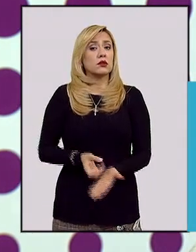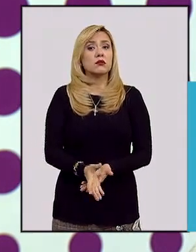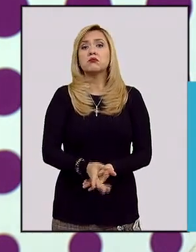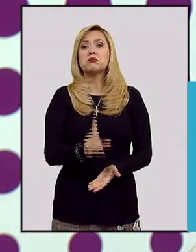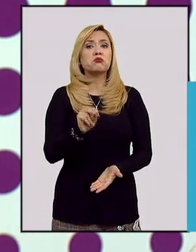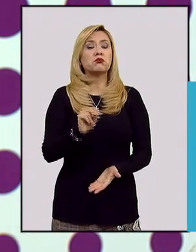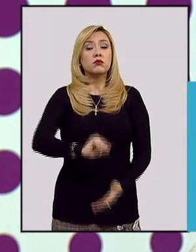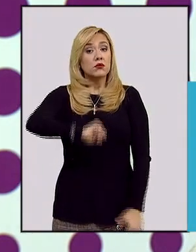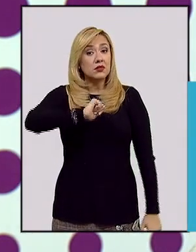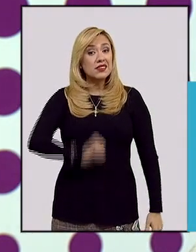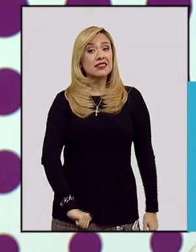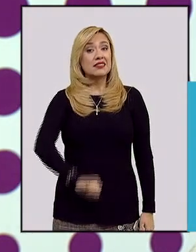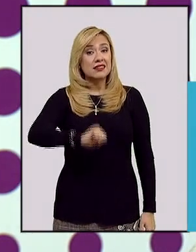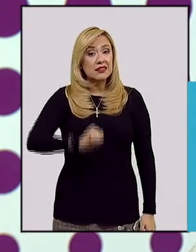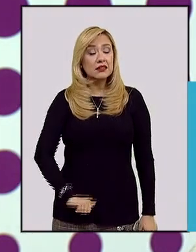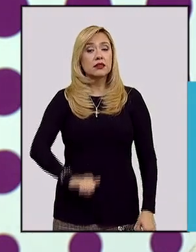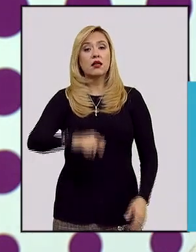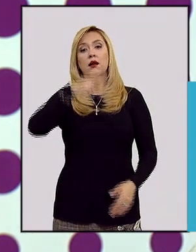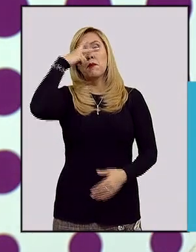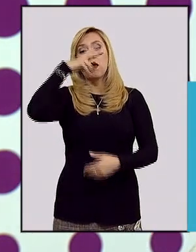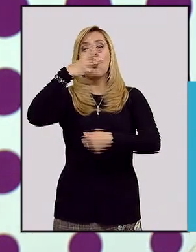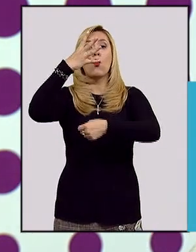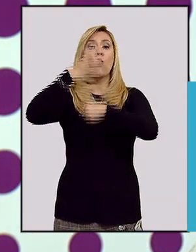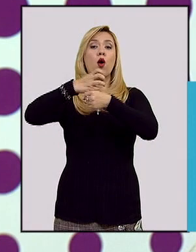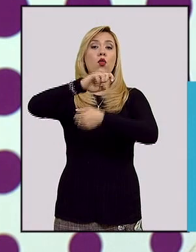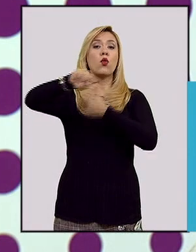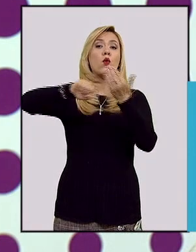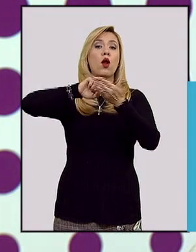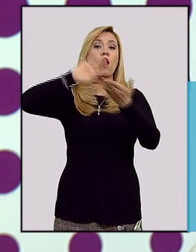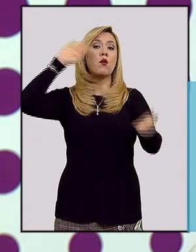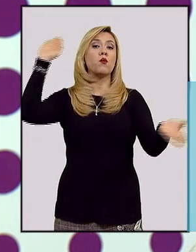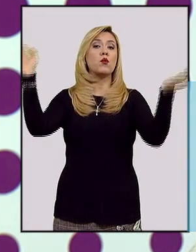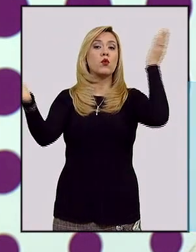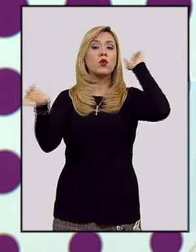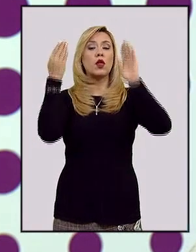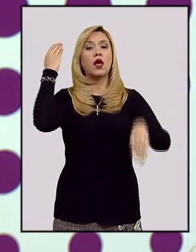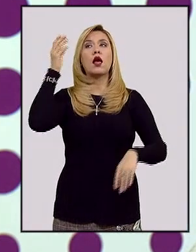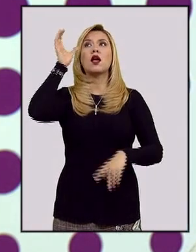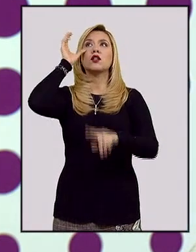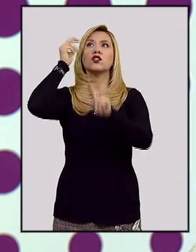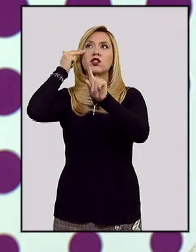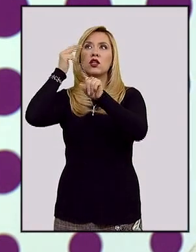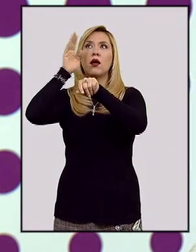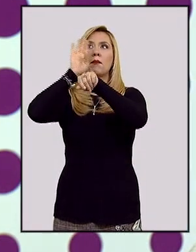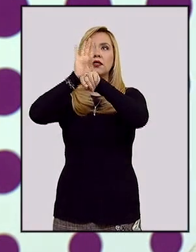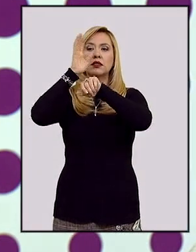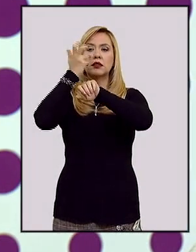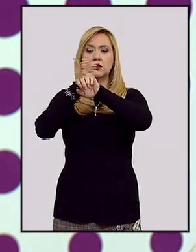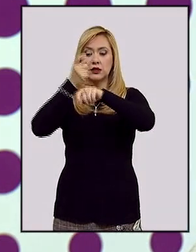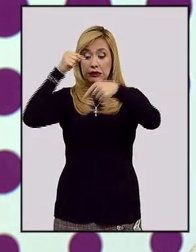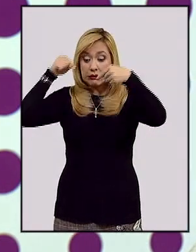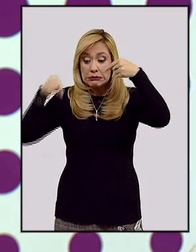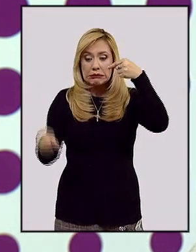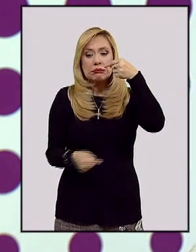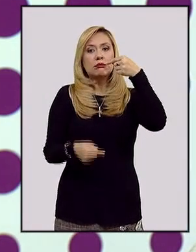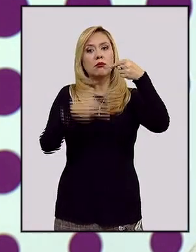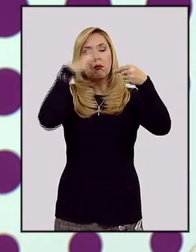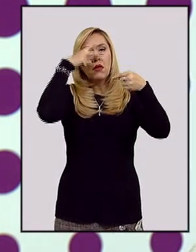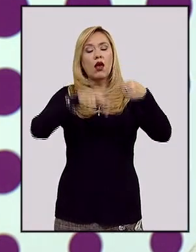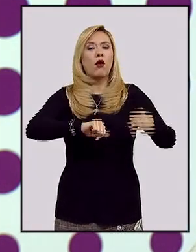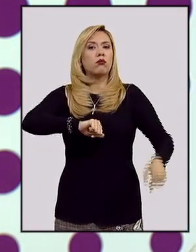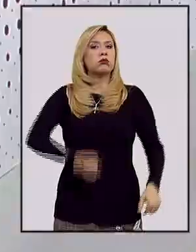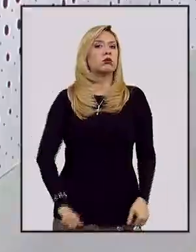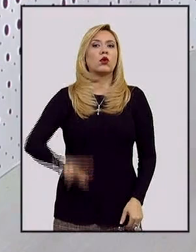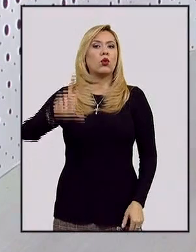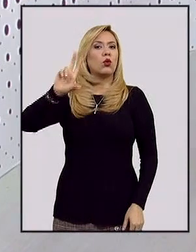nivel mundial después de China, Brasil y Estados Unidos en el uso de la práctica de cesáreas sin indicación médica.